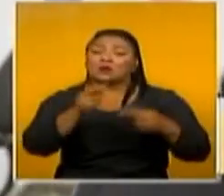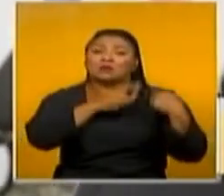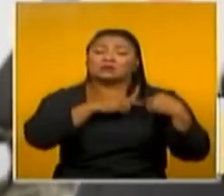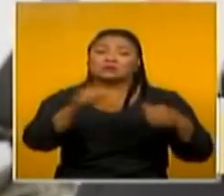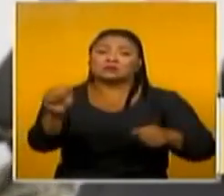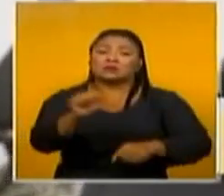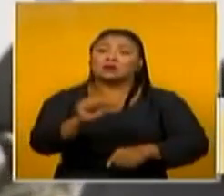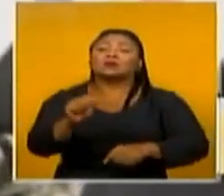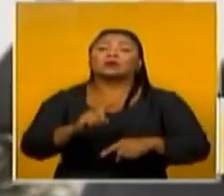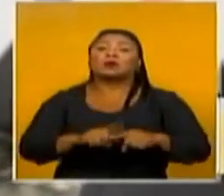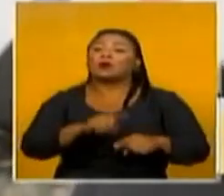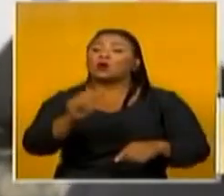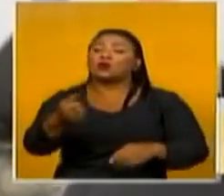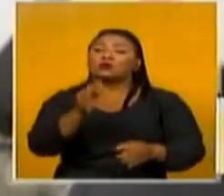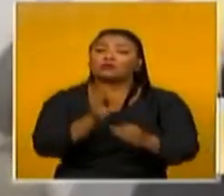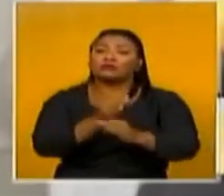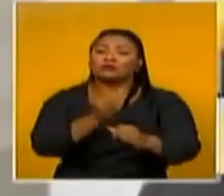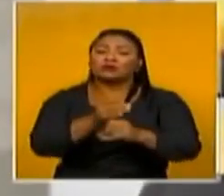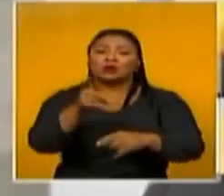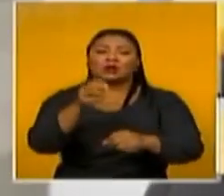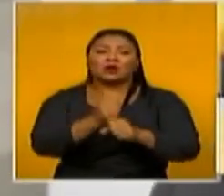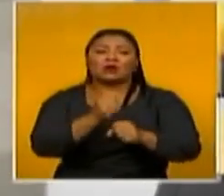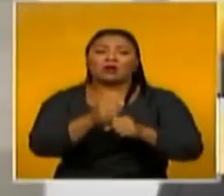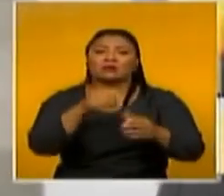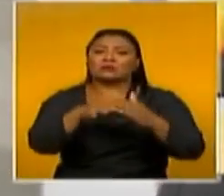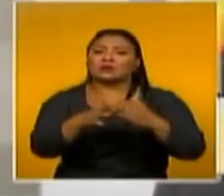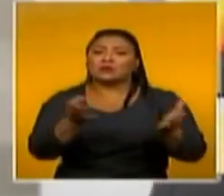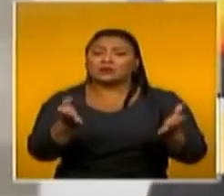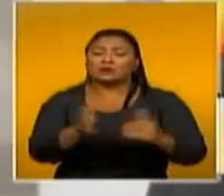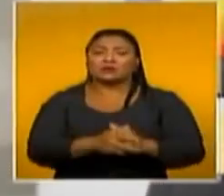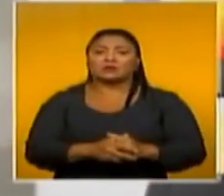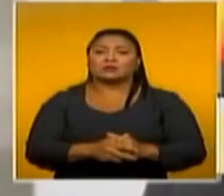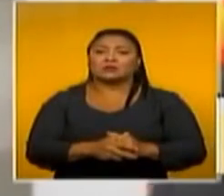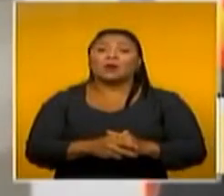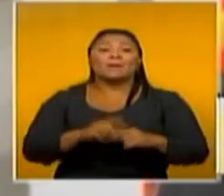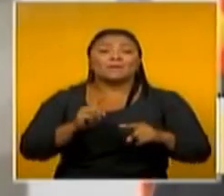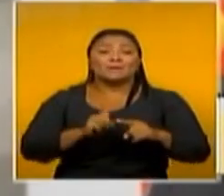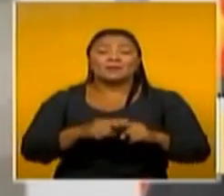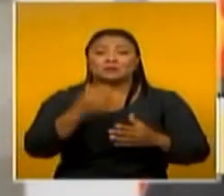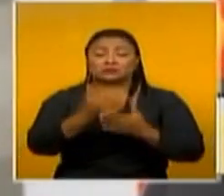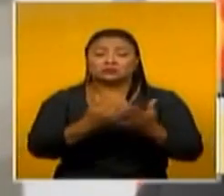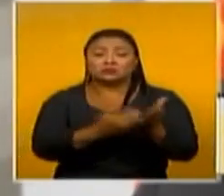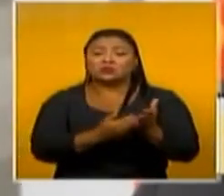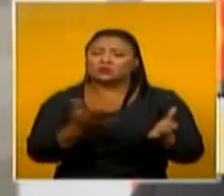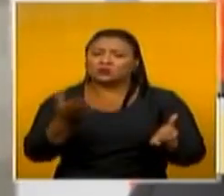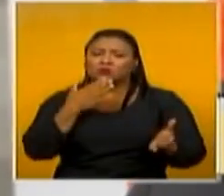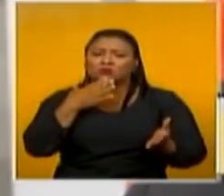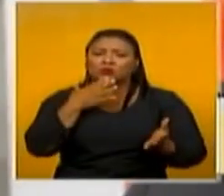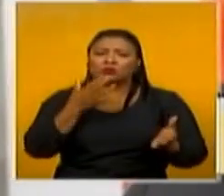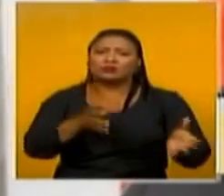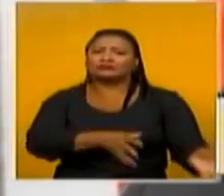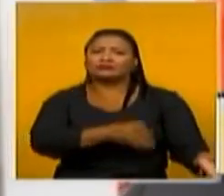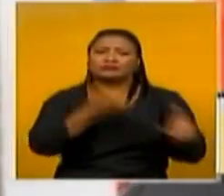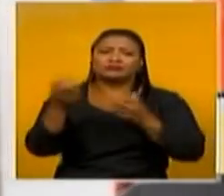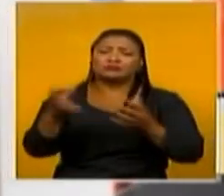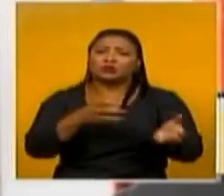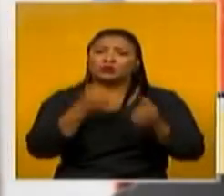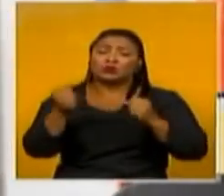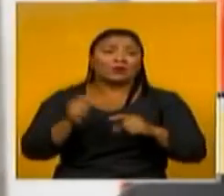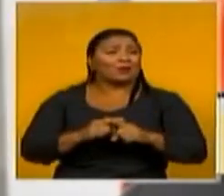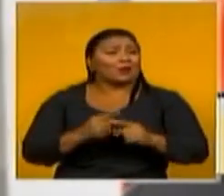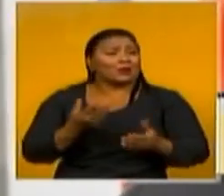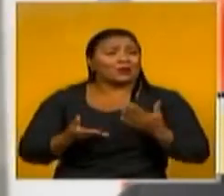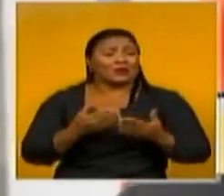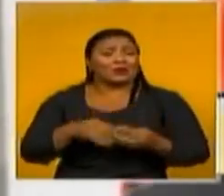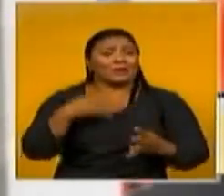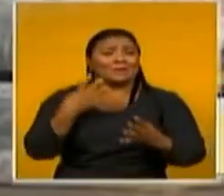efectivamente que trabajan aquí en el depósito temporal. Están siendo procesadas por el delito de contrabando y están enfrentando una pena de